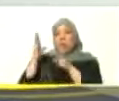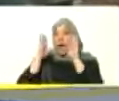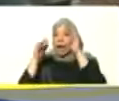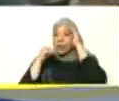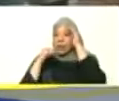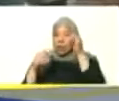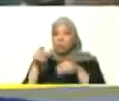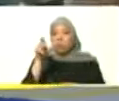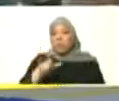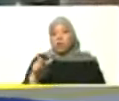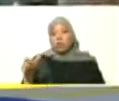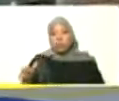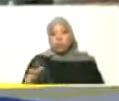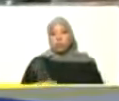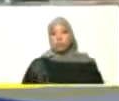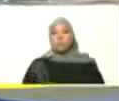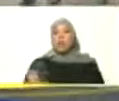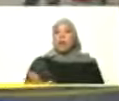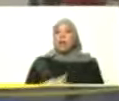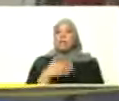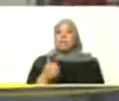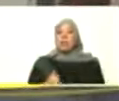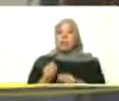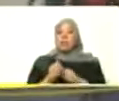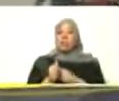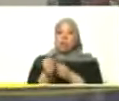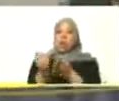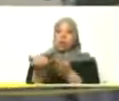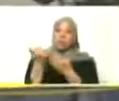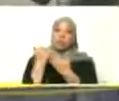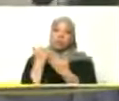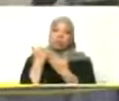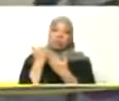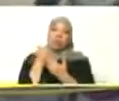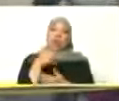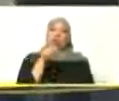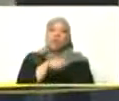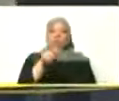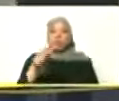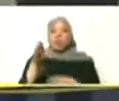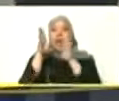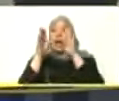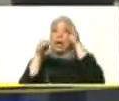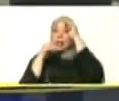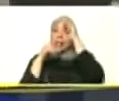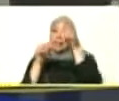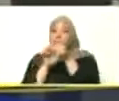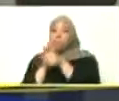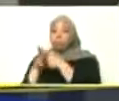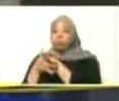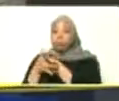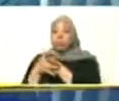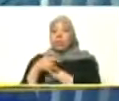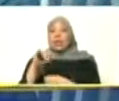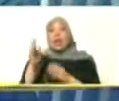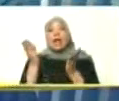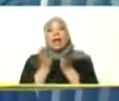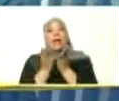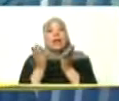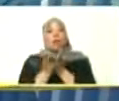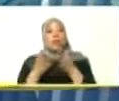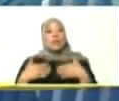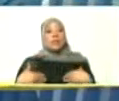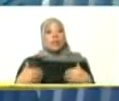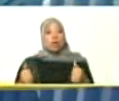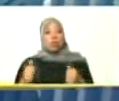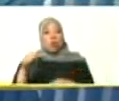Carmen era una de las principales lideresas que nos ayudó, como muchas, a atender el COVID, a instalar la escuela sanitaria,